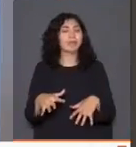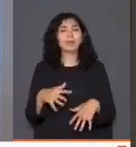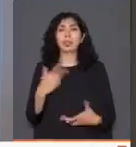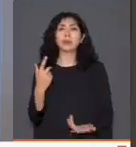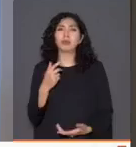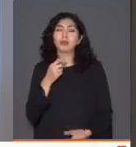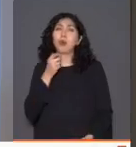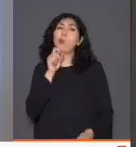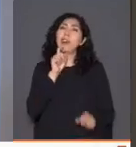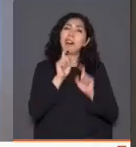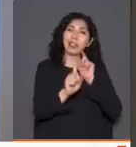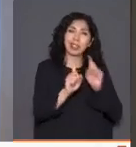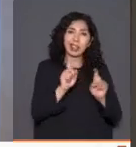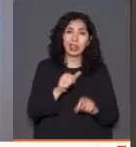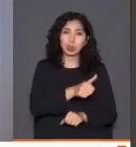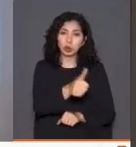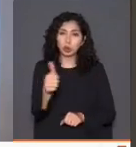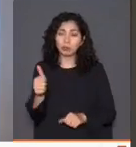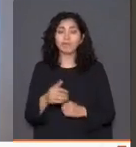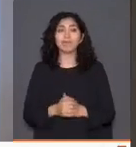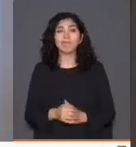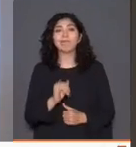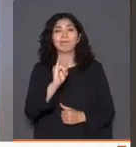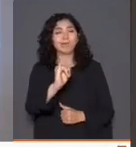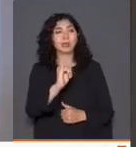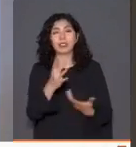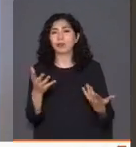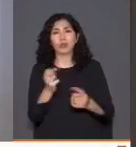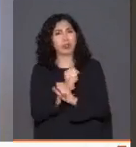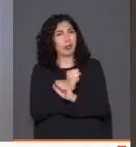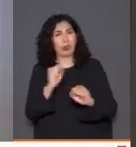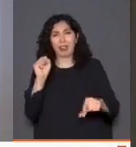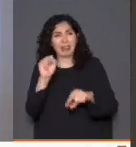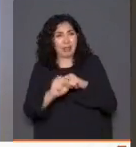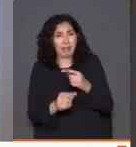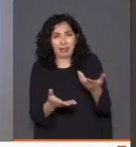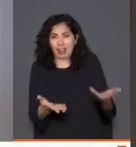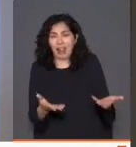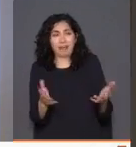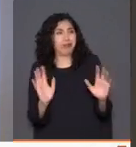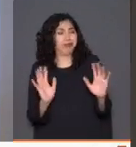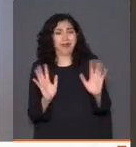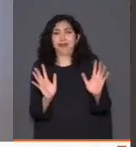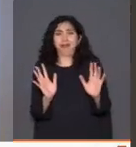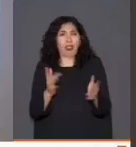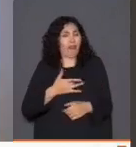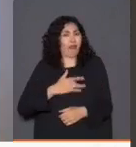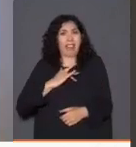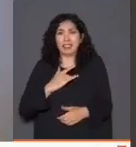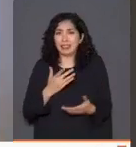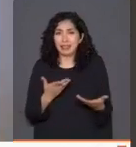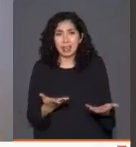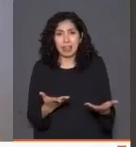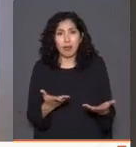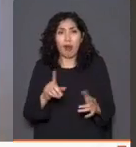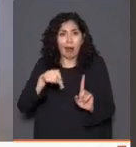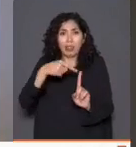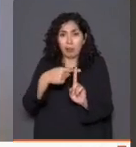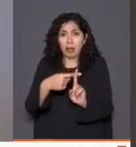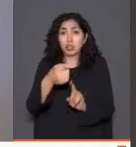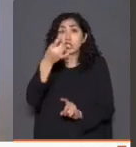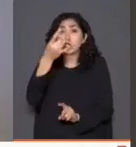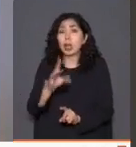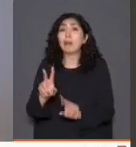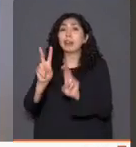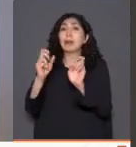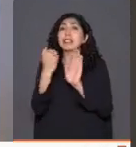totalmente repudiable condenable inaceptable escandaloso es ofensivo además no solamente para nuestro símbolo patrio